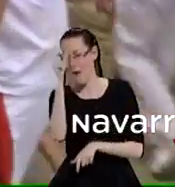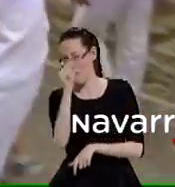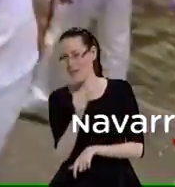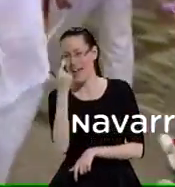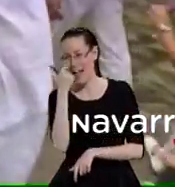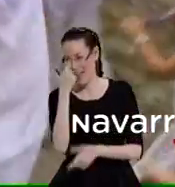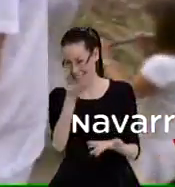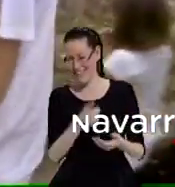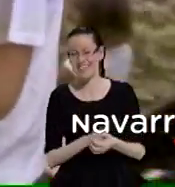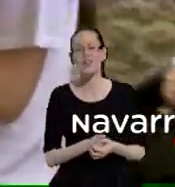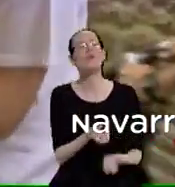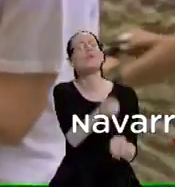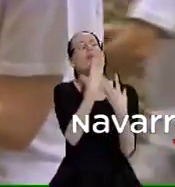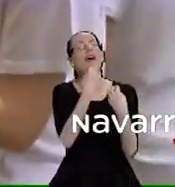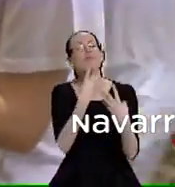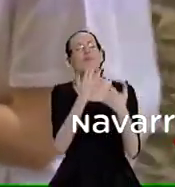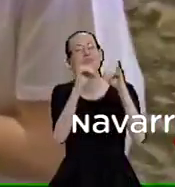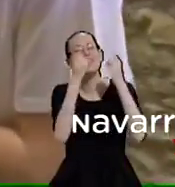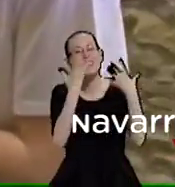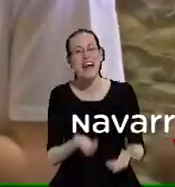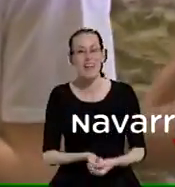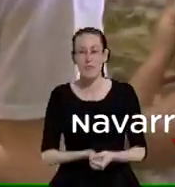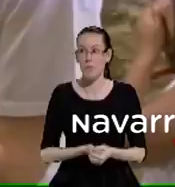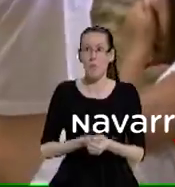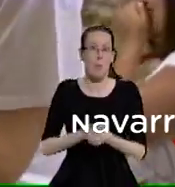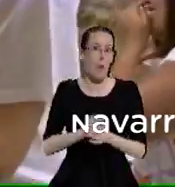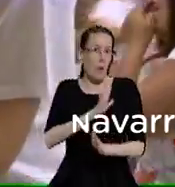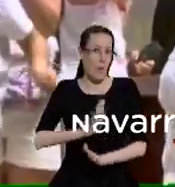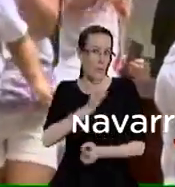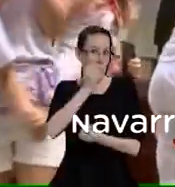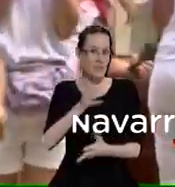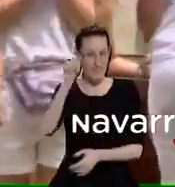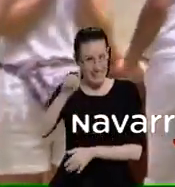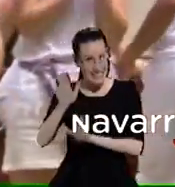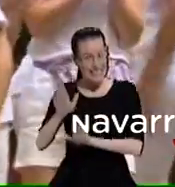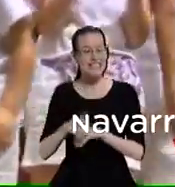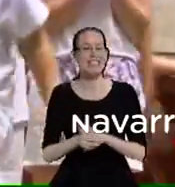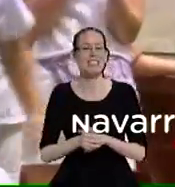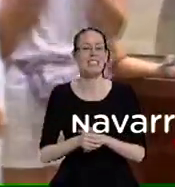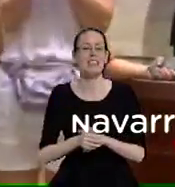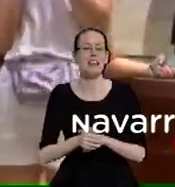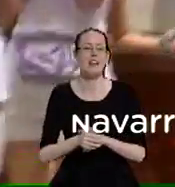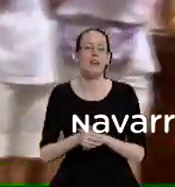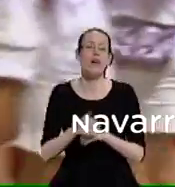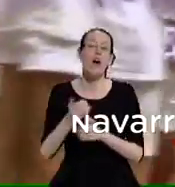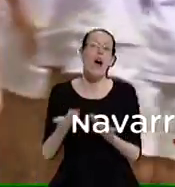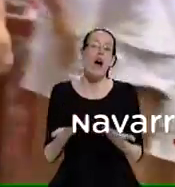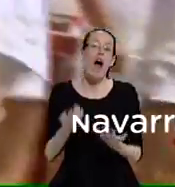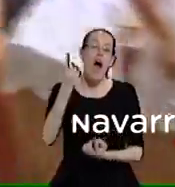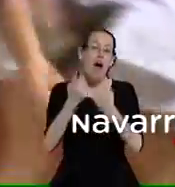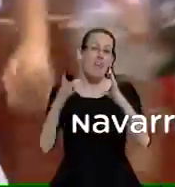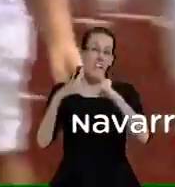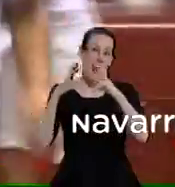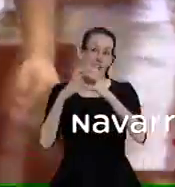quieres hablar, ¿verdad? Cuéntame, ¿qué tal las fiestas? De momento bien. ¿Eres de aquí? Sí. Bueno, me he perdido alguno que otro año porque está en Granada,